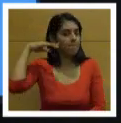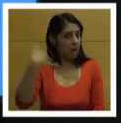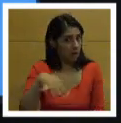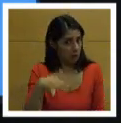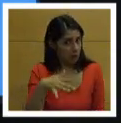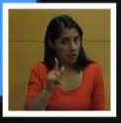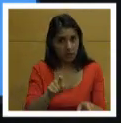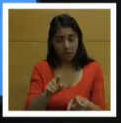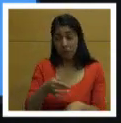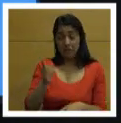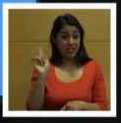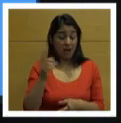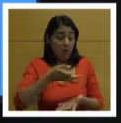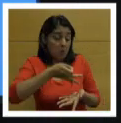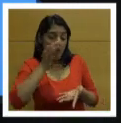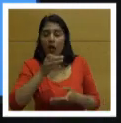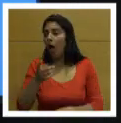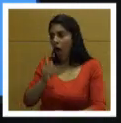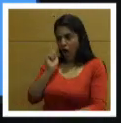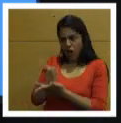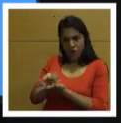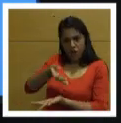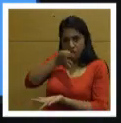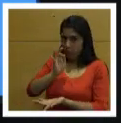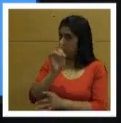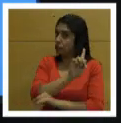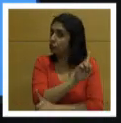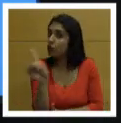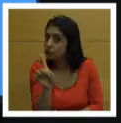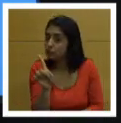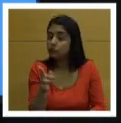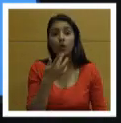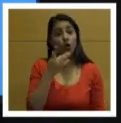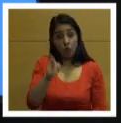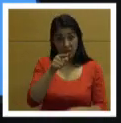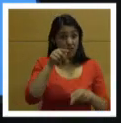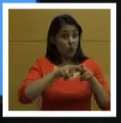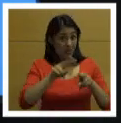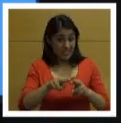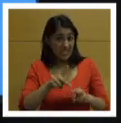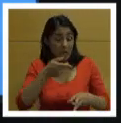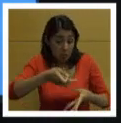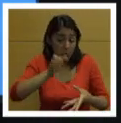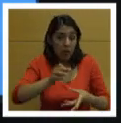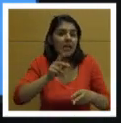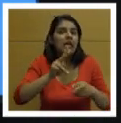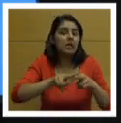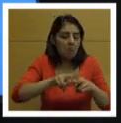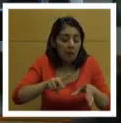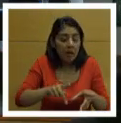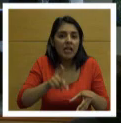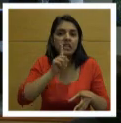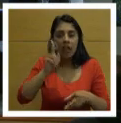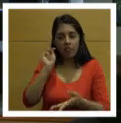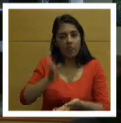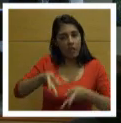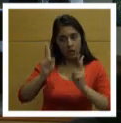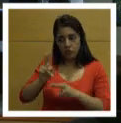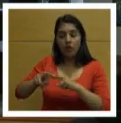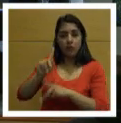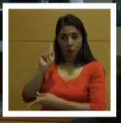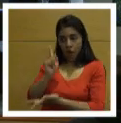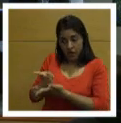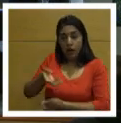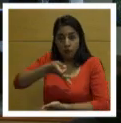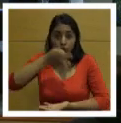importante, no le obligues a tomar la taza de té. No porque la hiciste, tienes el derecho de hacer que se la tomen. Y si dicen,